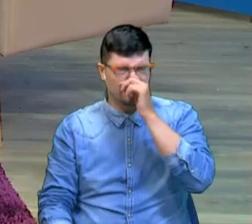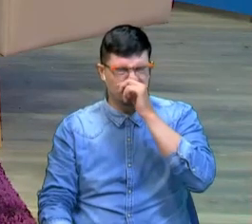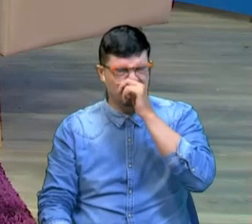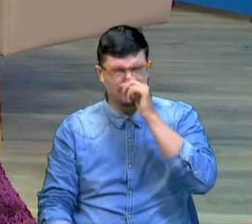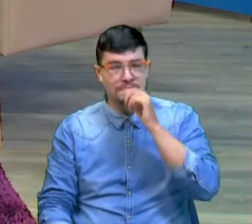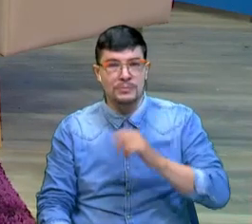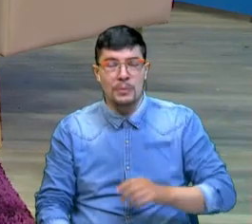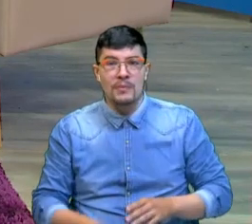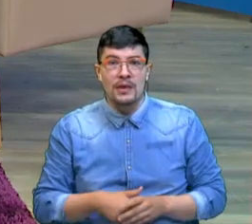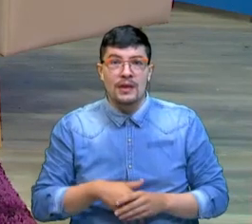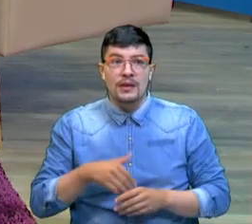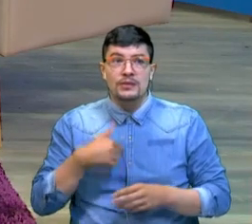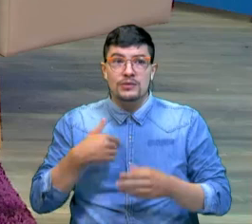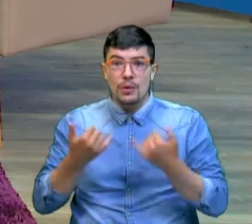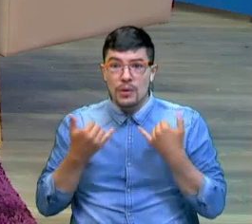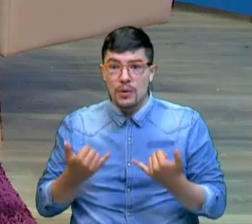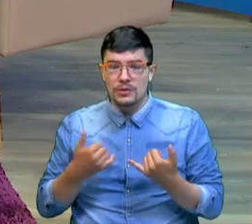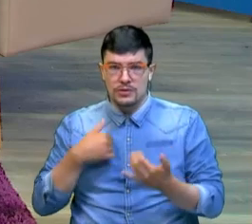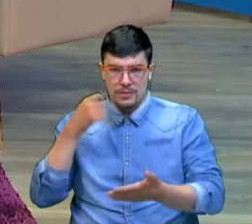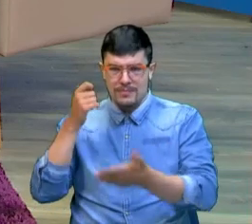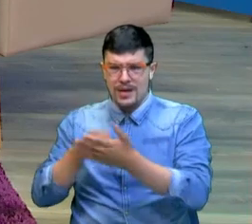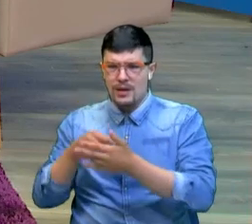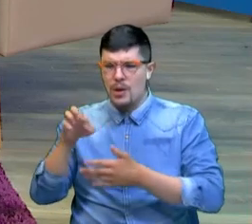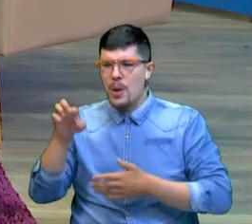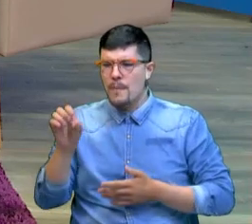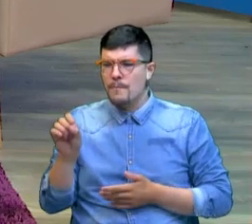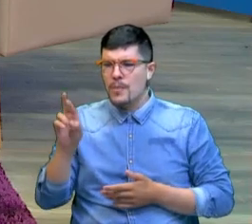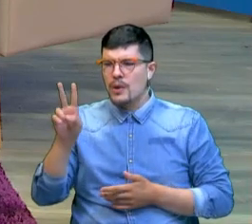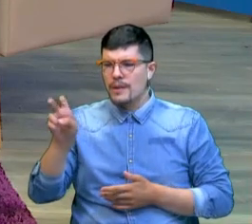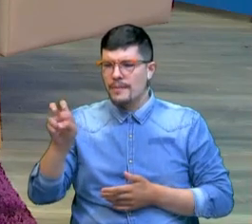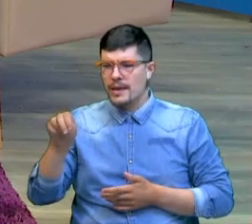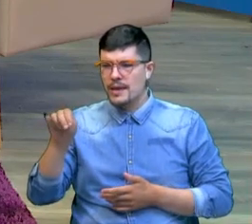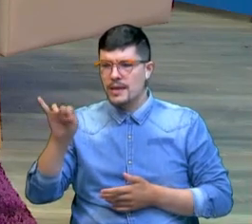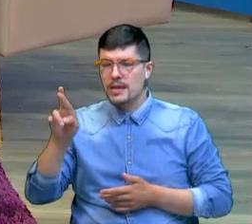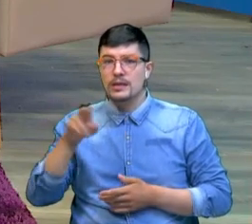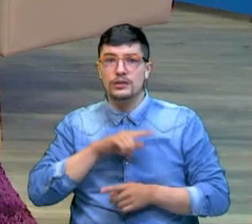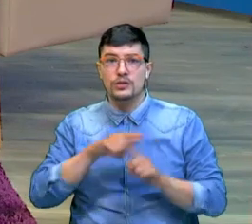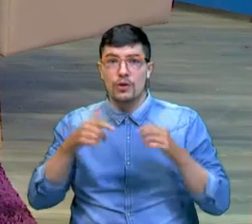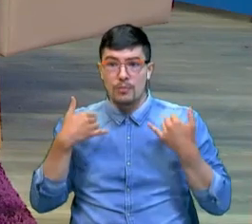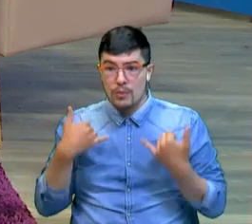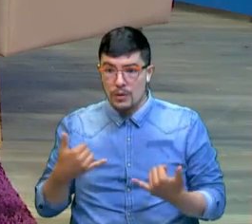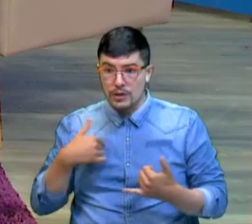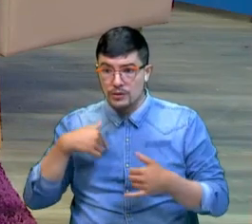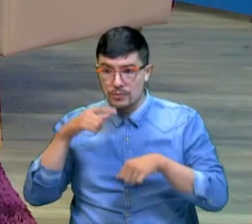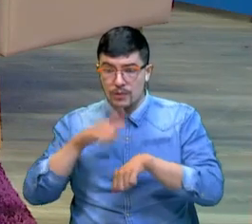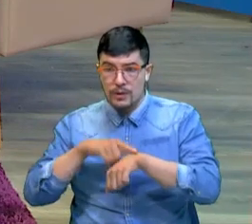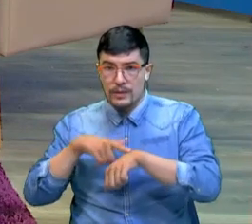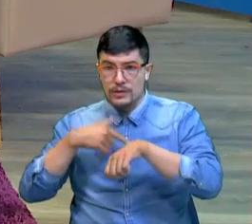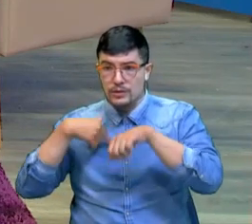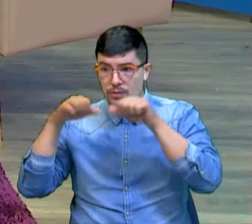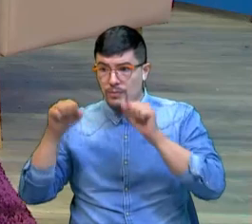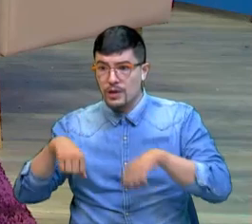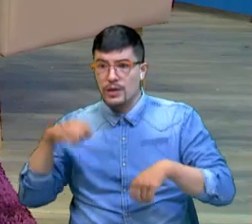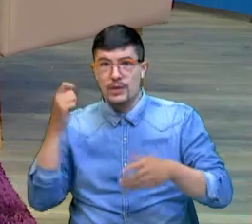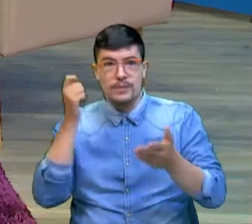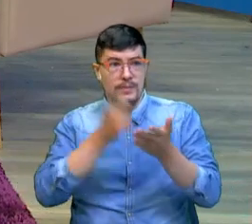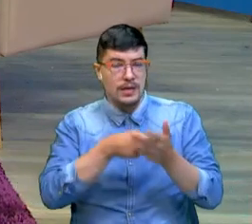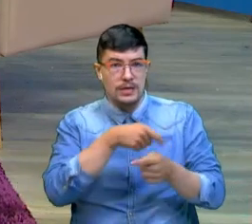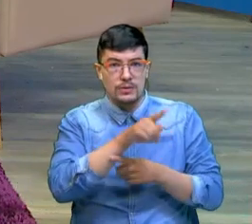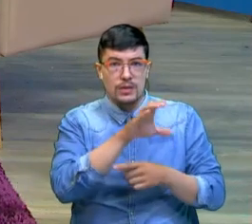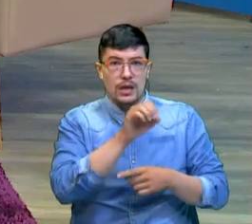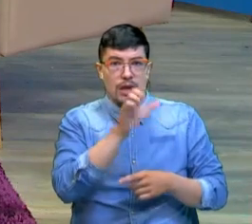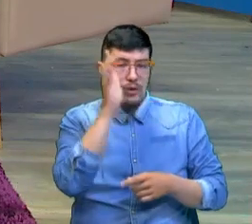yo estoy cotizando en Porvenir, ¿me puedo en este momento pasar a Colpensiones? ¿Sobre cuánto cotiza, Marta?